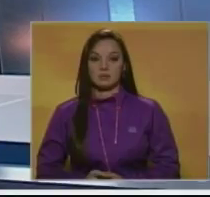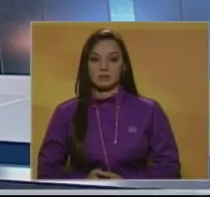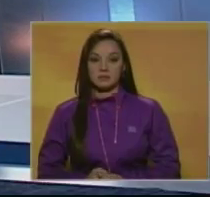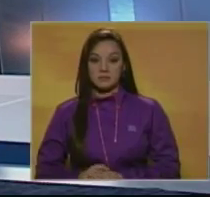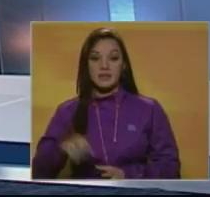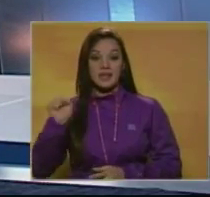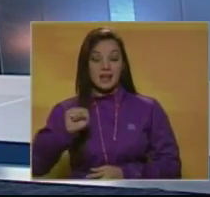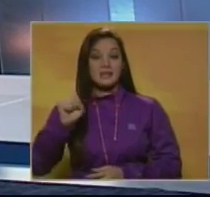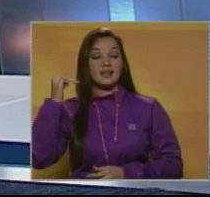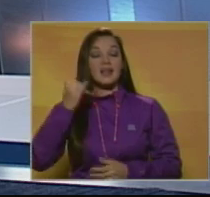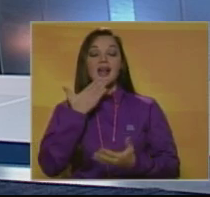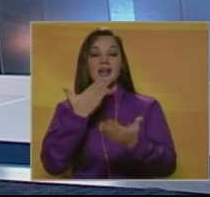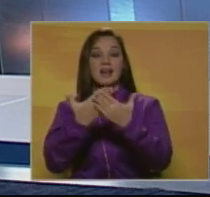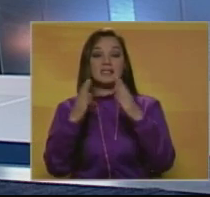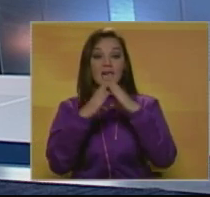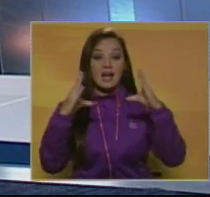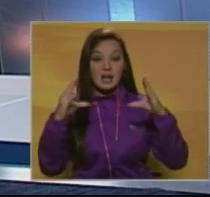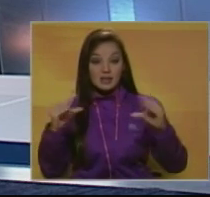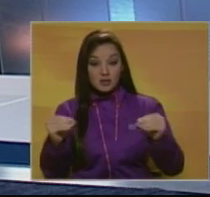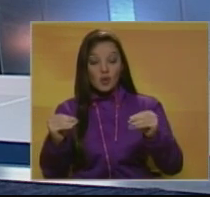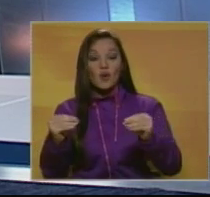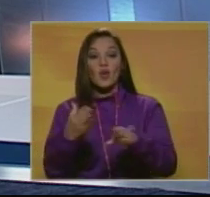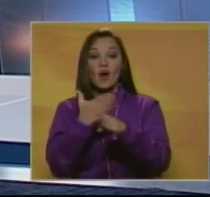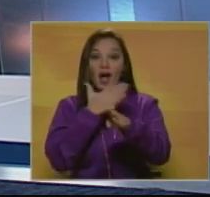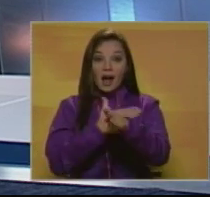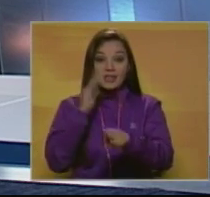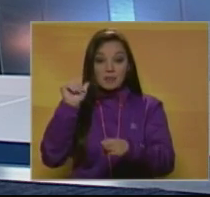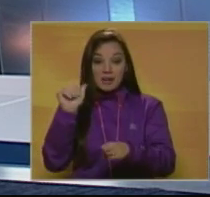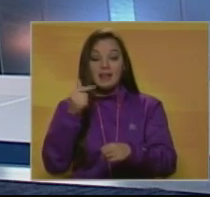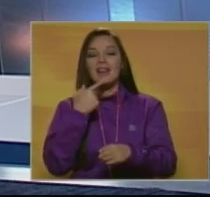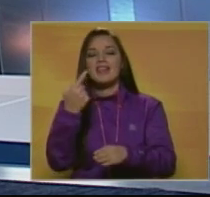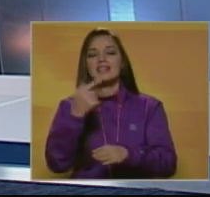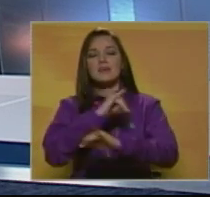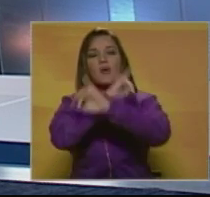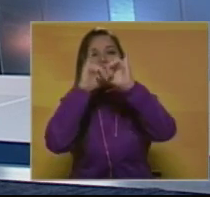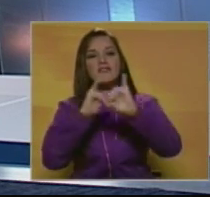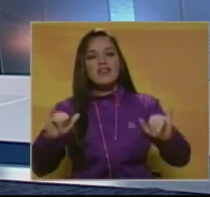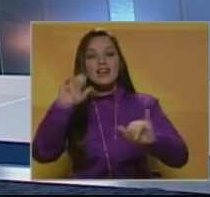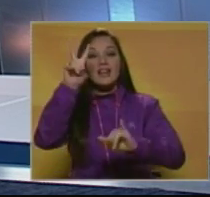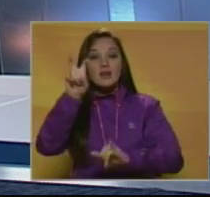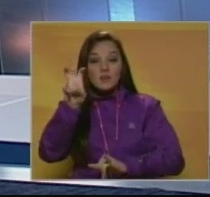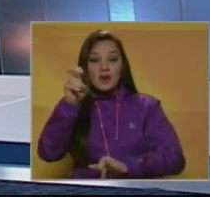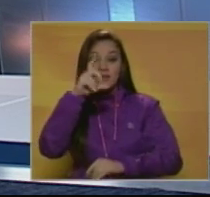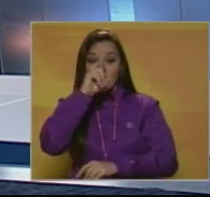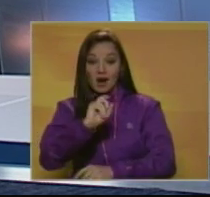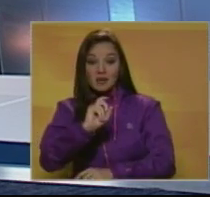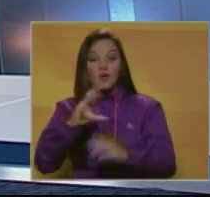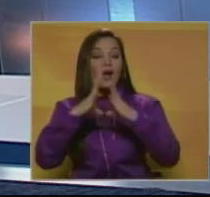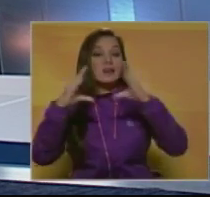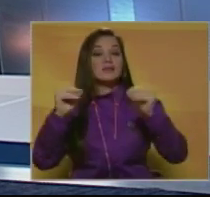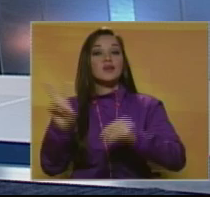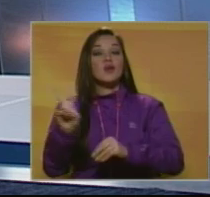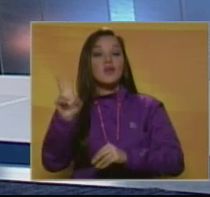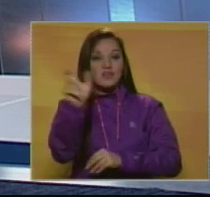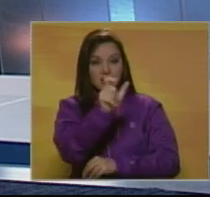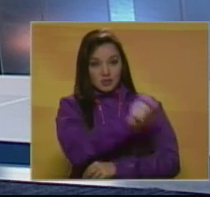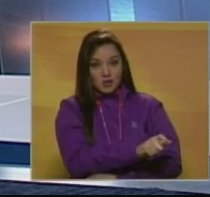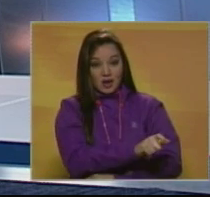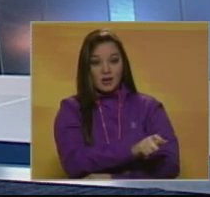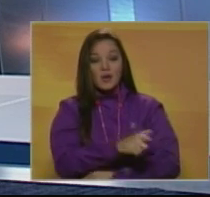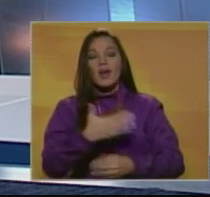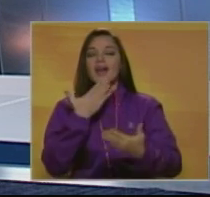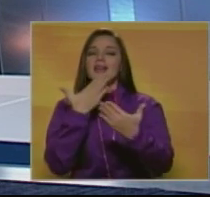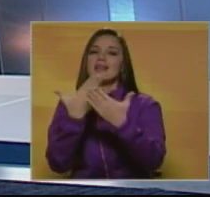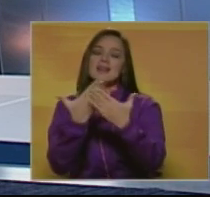Gendrina, muchísimas gracias a todos. No podemos despedir sin desearles un muy feliz año a todos los venezolanos y agradecerles con mucho cariño